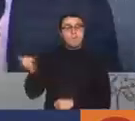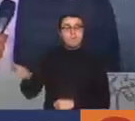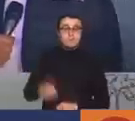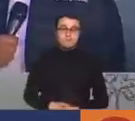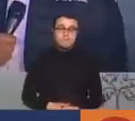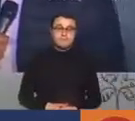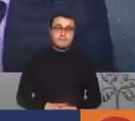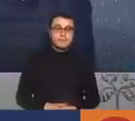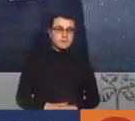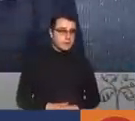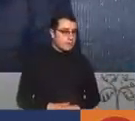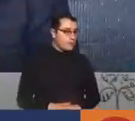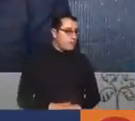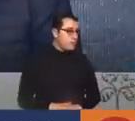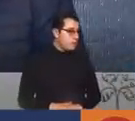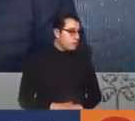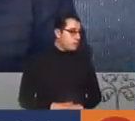ustedes,